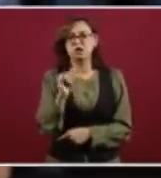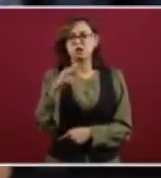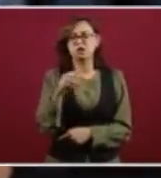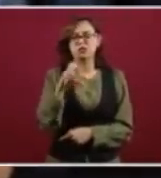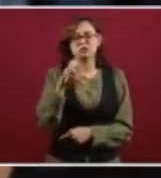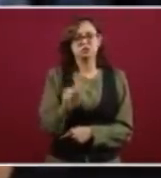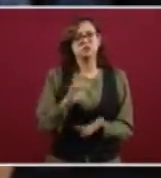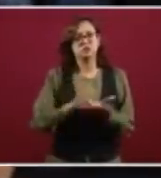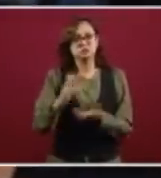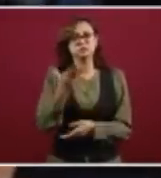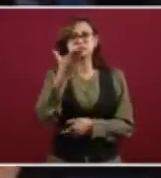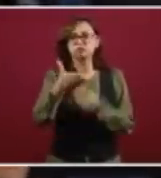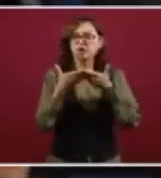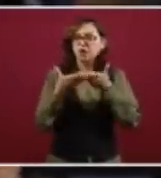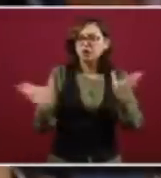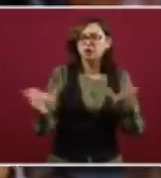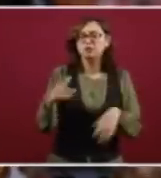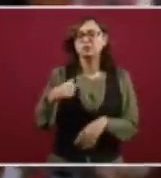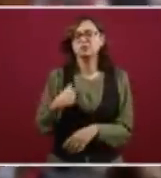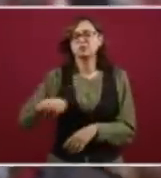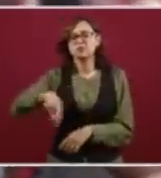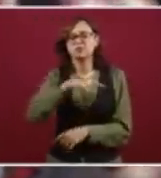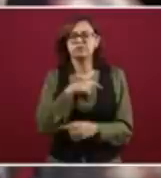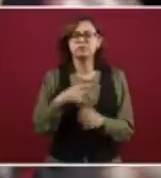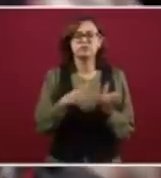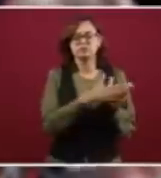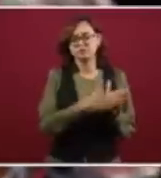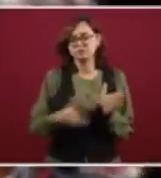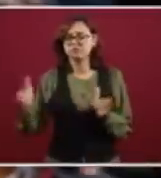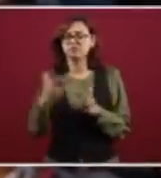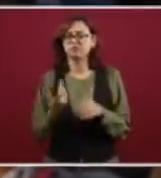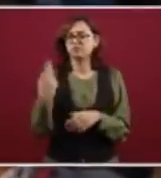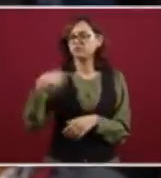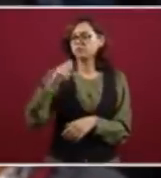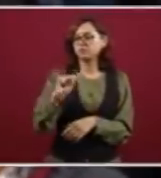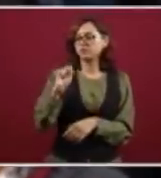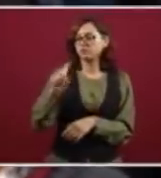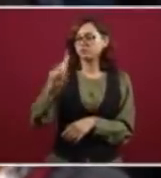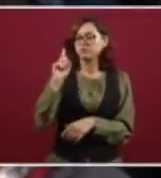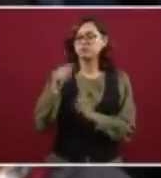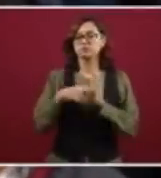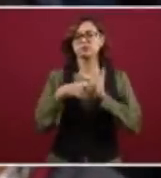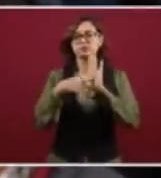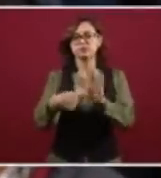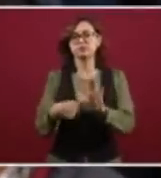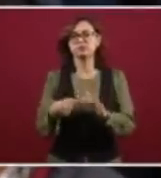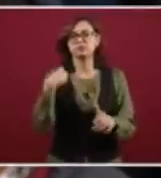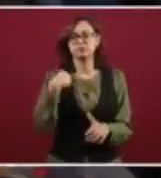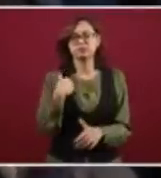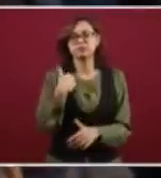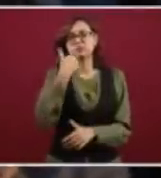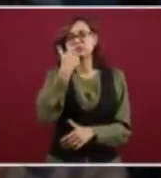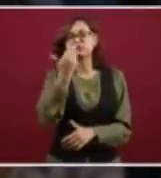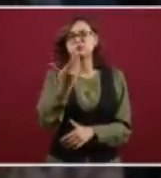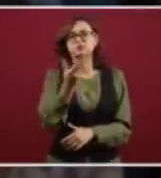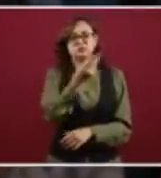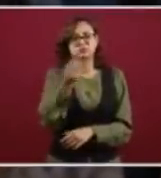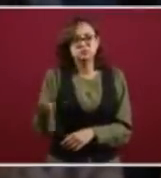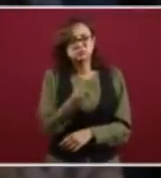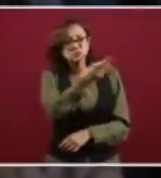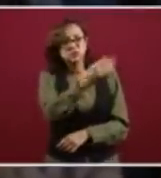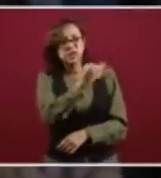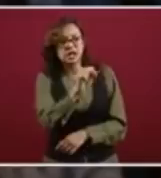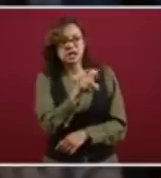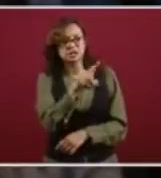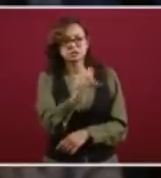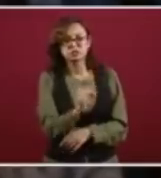pueblo. Participamos del ciclo de documentales que se realizó el pasado fin de semana. Y bueno, he traído una copia para dejársela aquí con Jesús, para